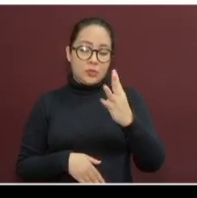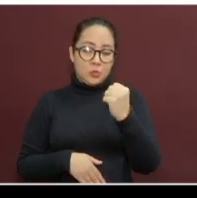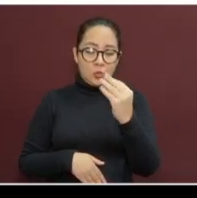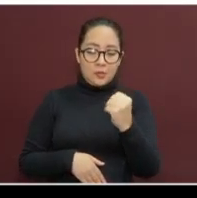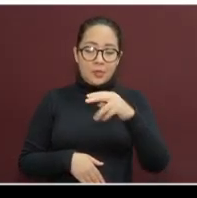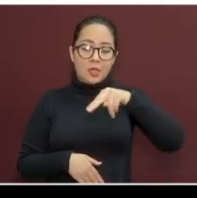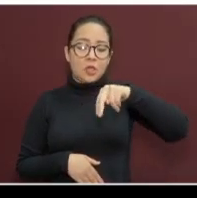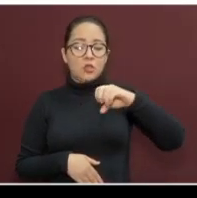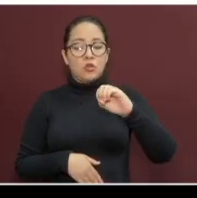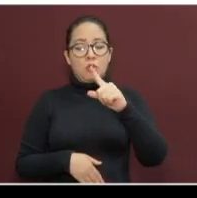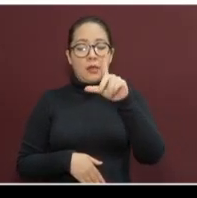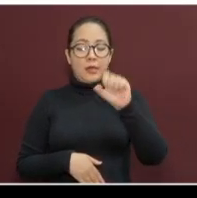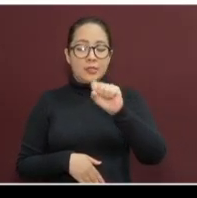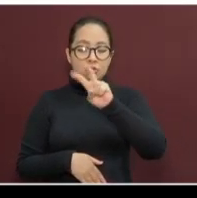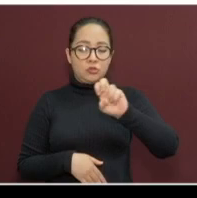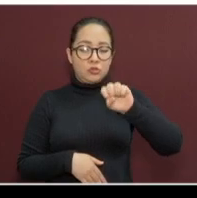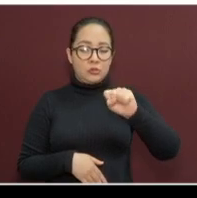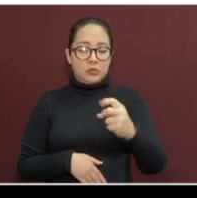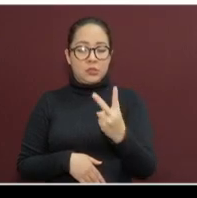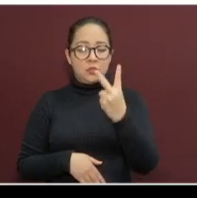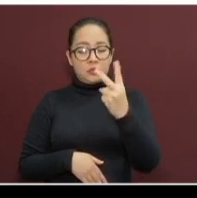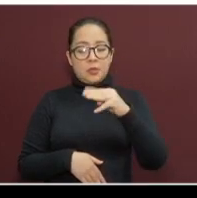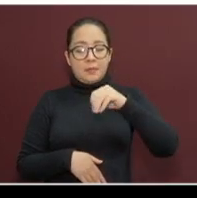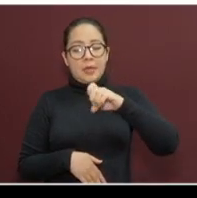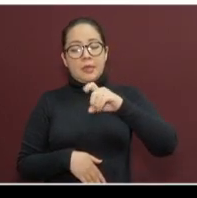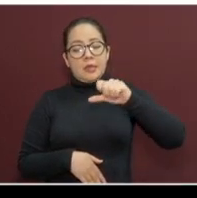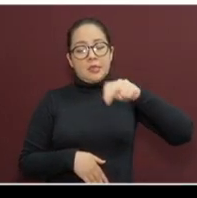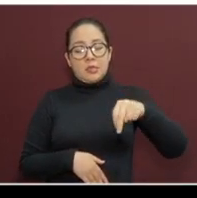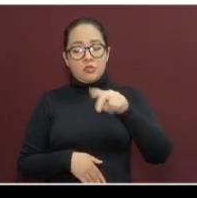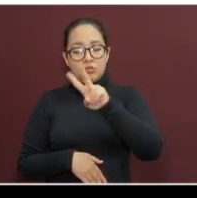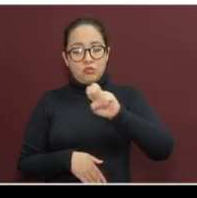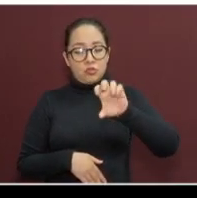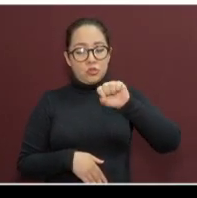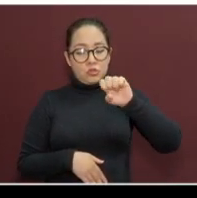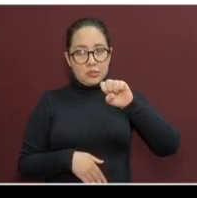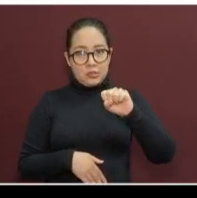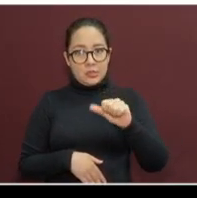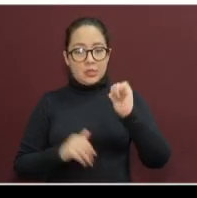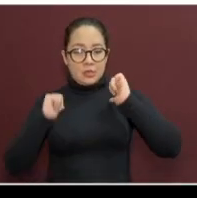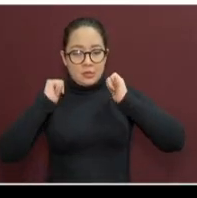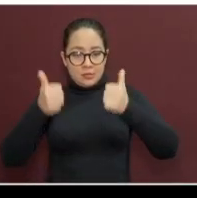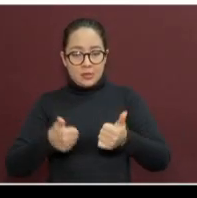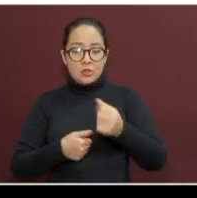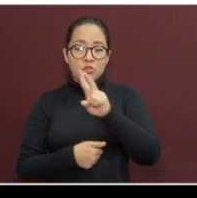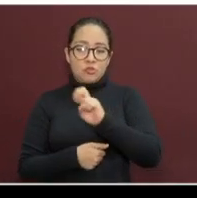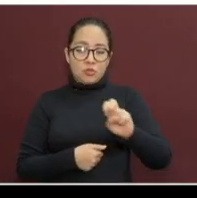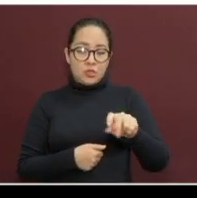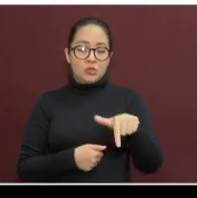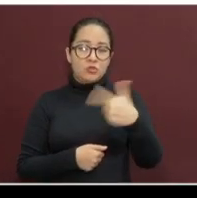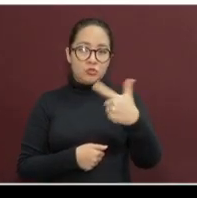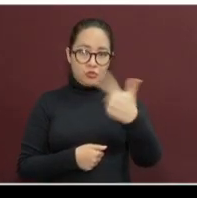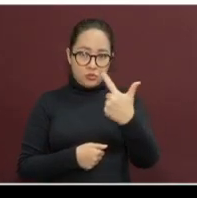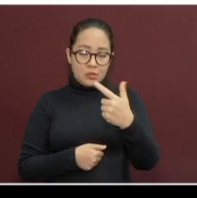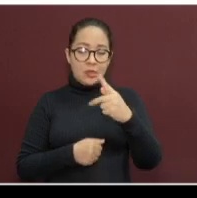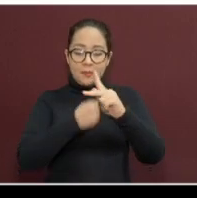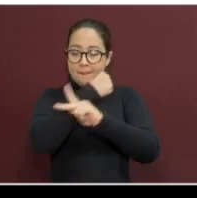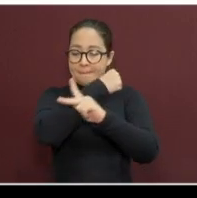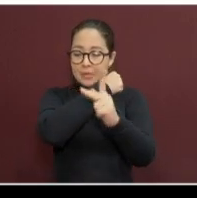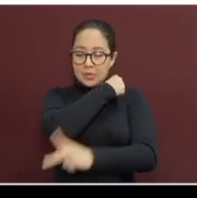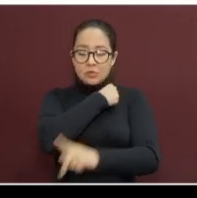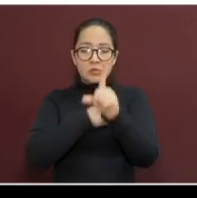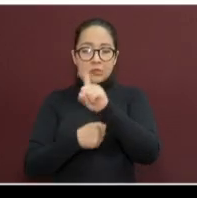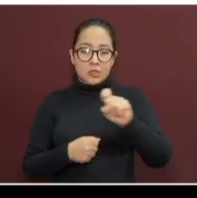262 medellín 260 alvarado 212 perote